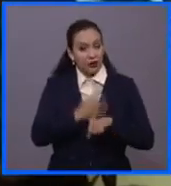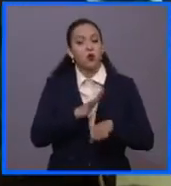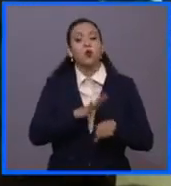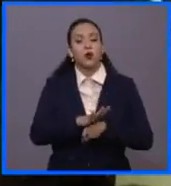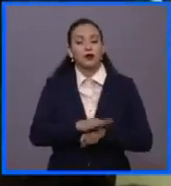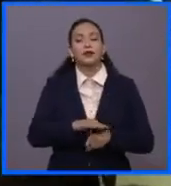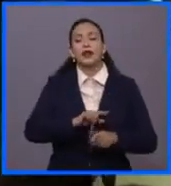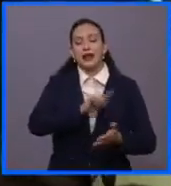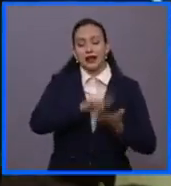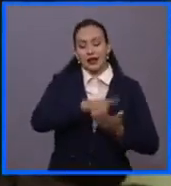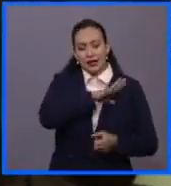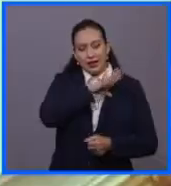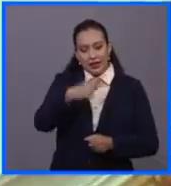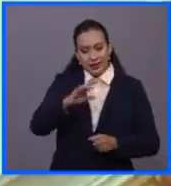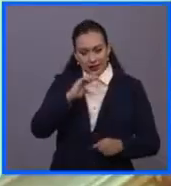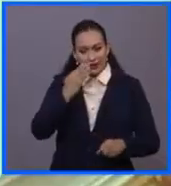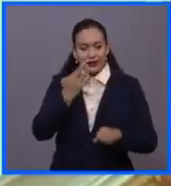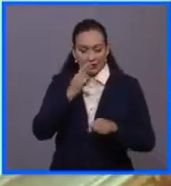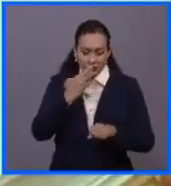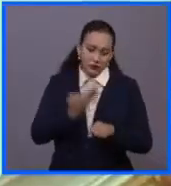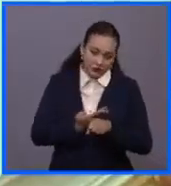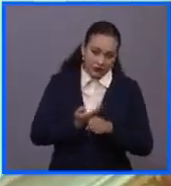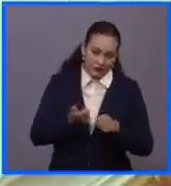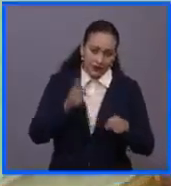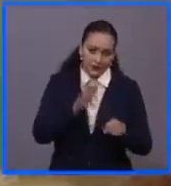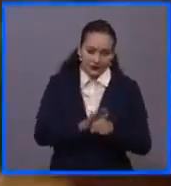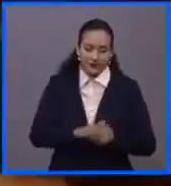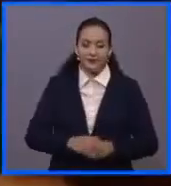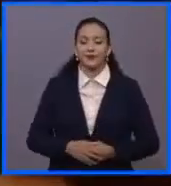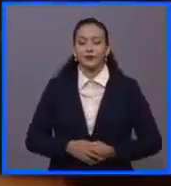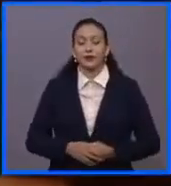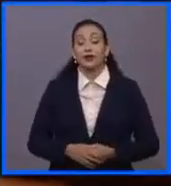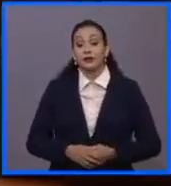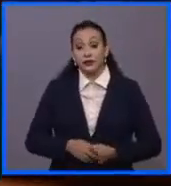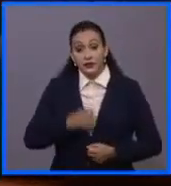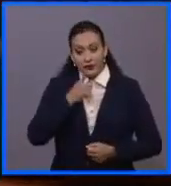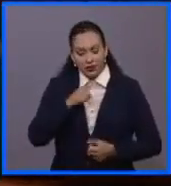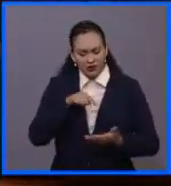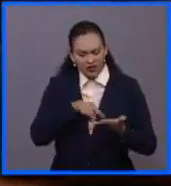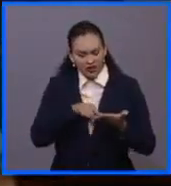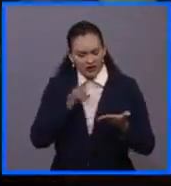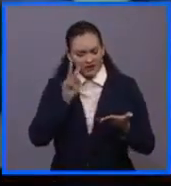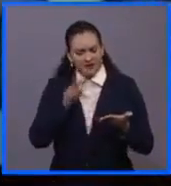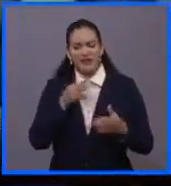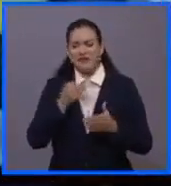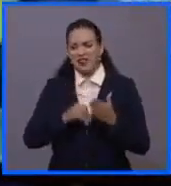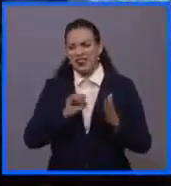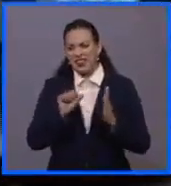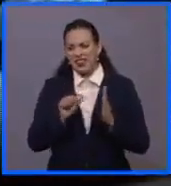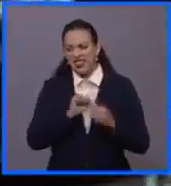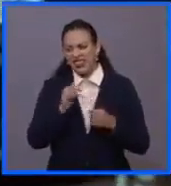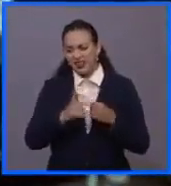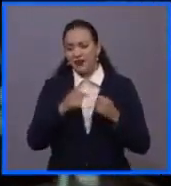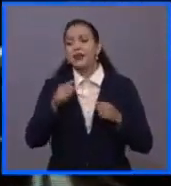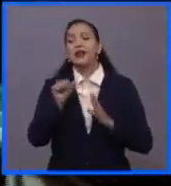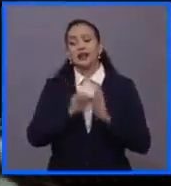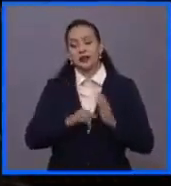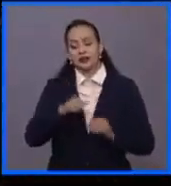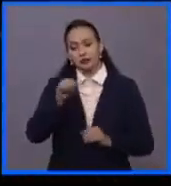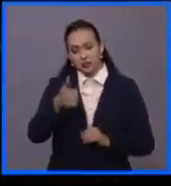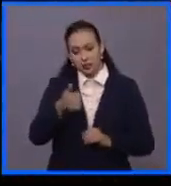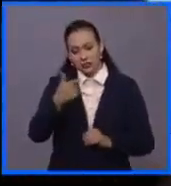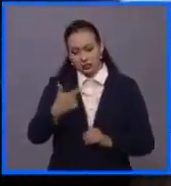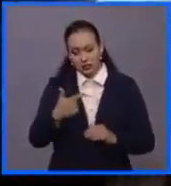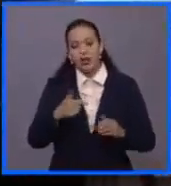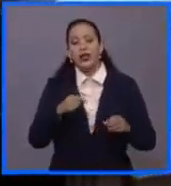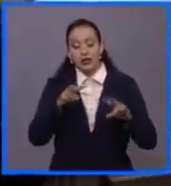Ley General de Responsabilidades Administrativas. Además, determinó que existía una omisión legislativa en los artículos 6 y 7 concernientes a